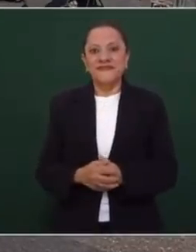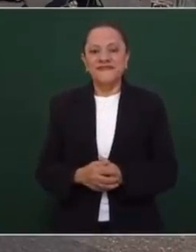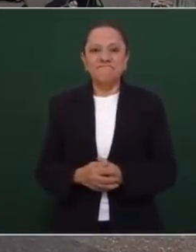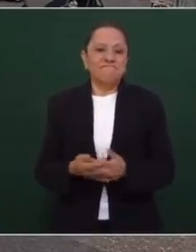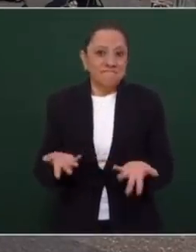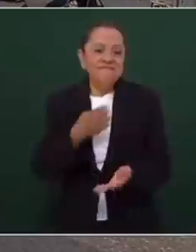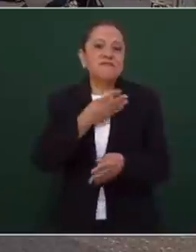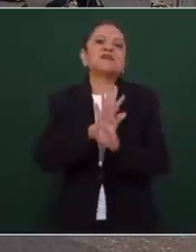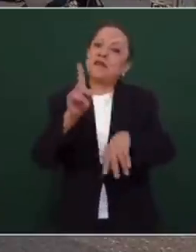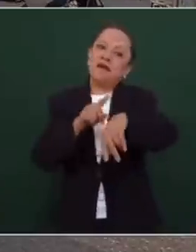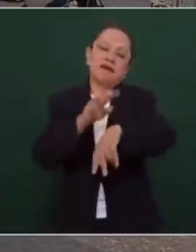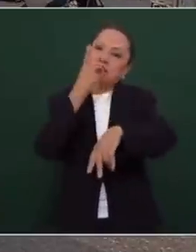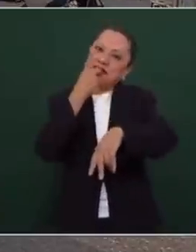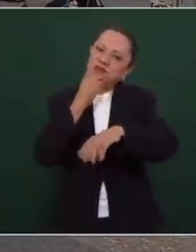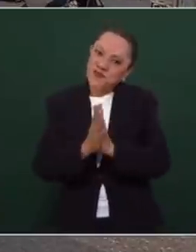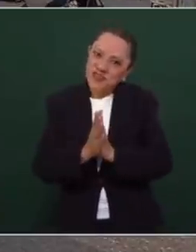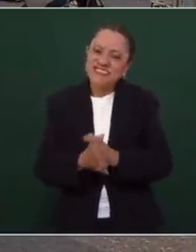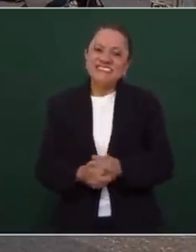Bueno, pues ya es la hora del desayuno.